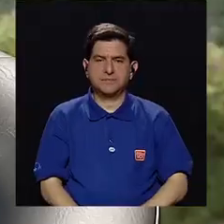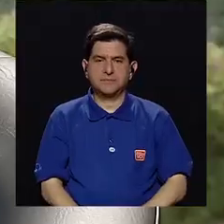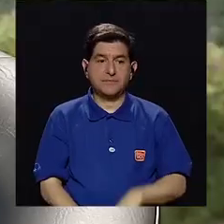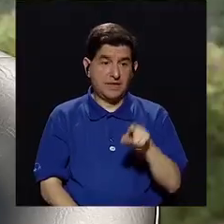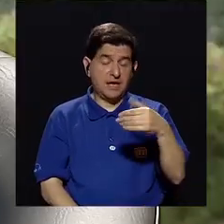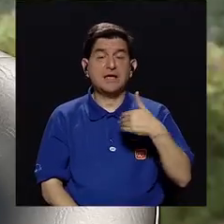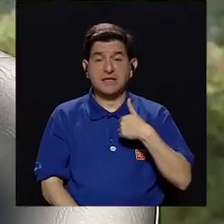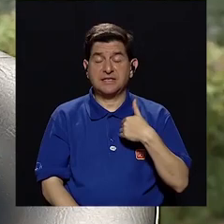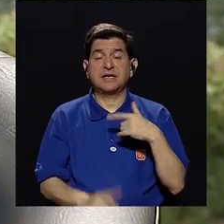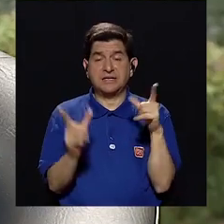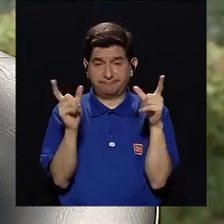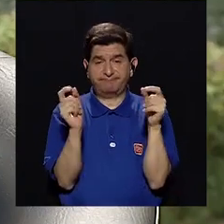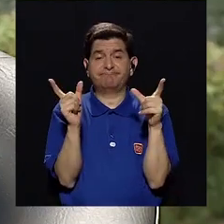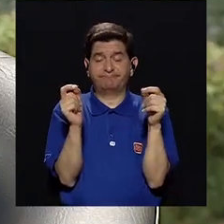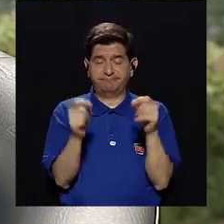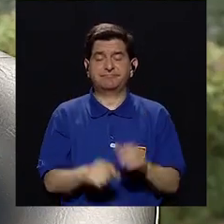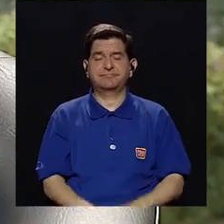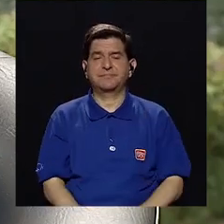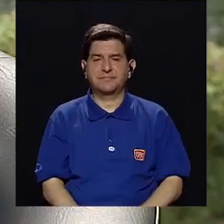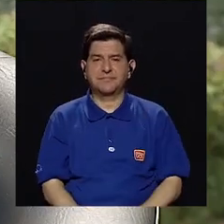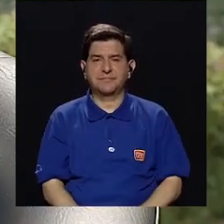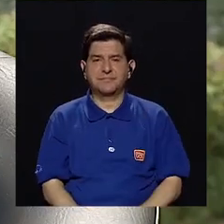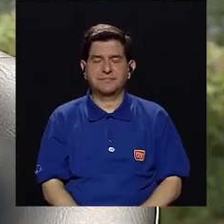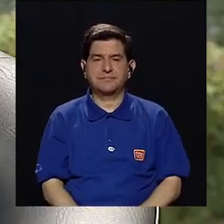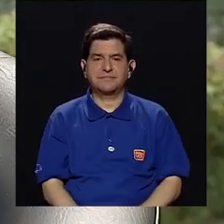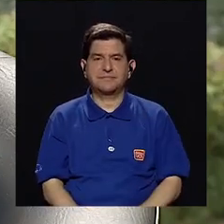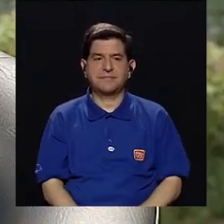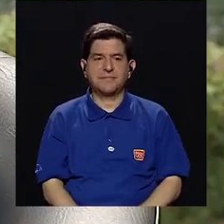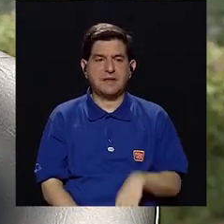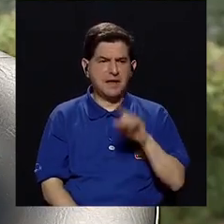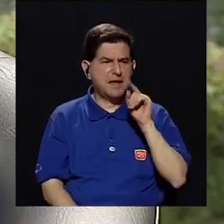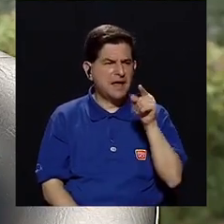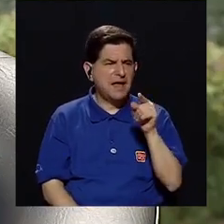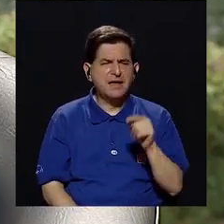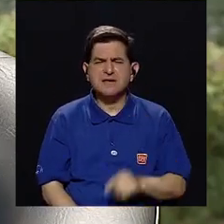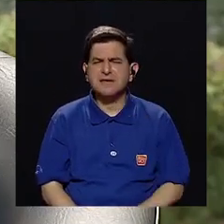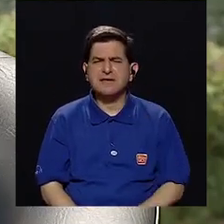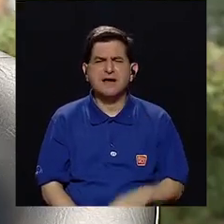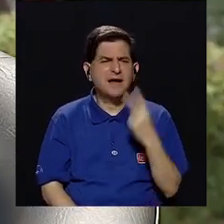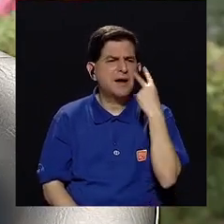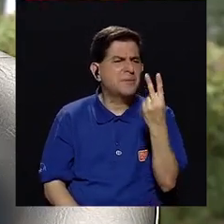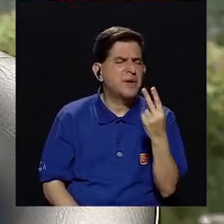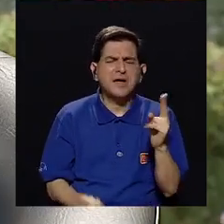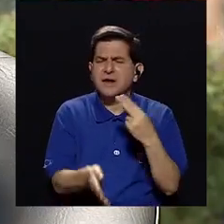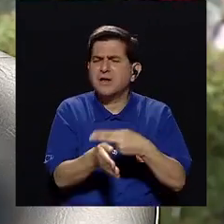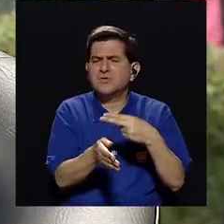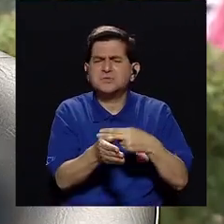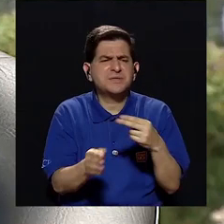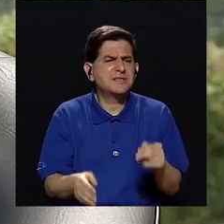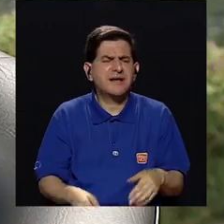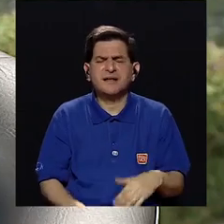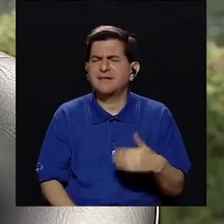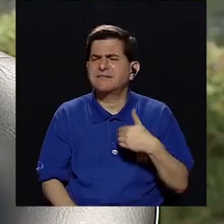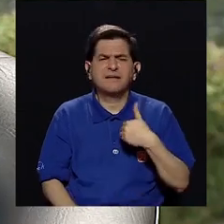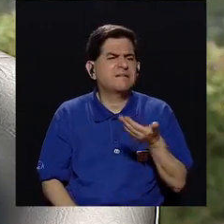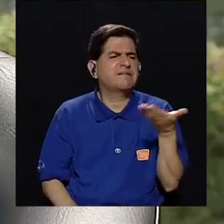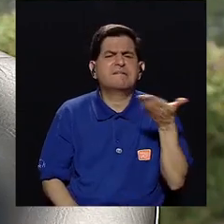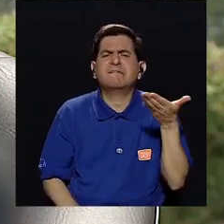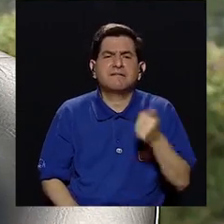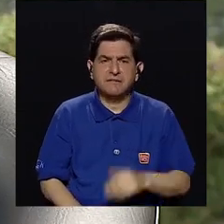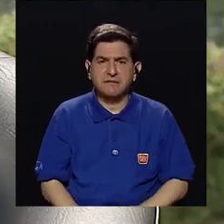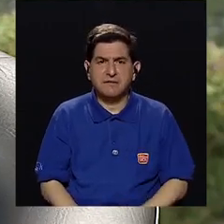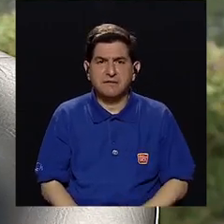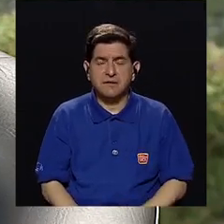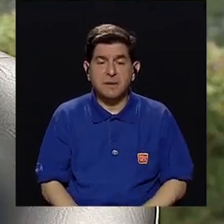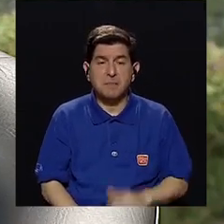y tuvo cáncer entonces ella acudió a ver que habían los hospitales y vio que